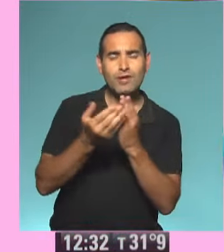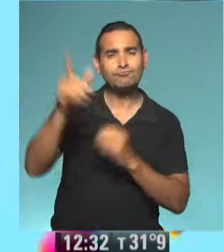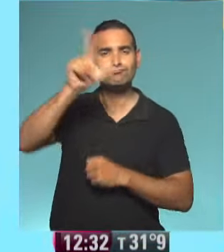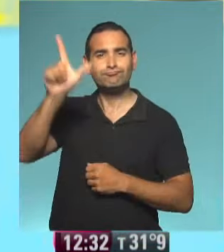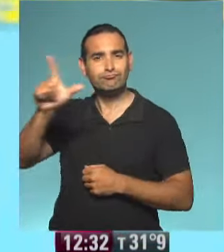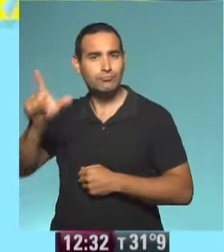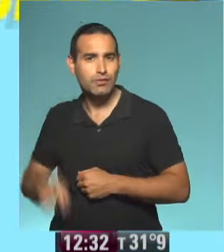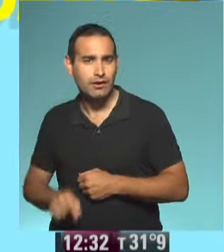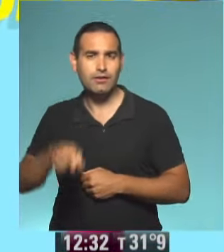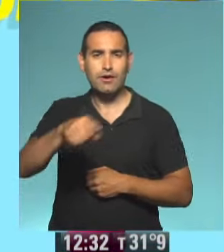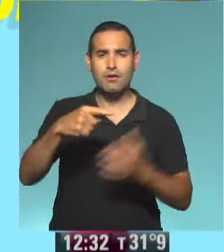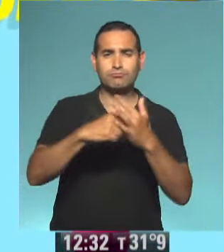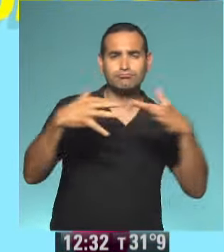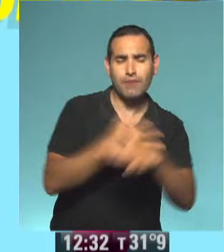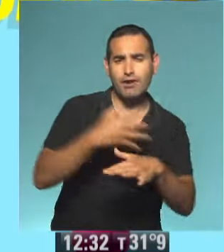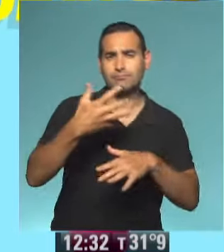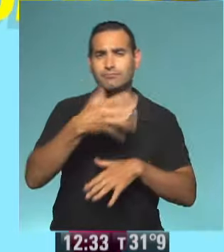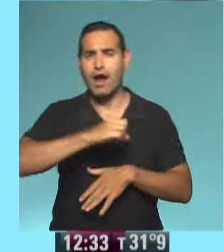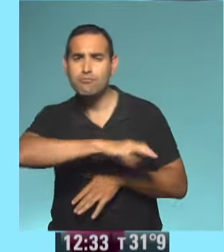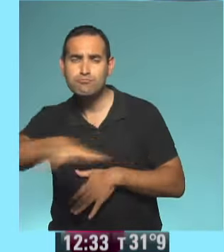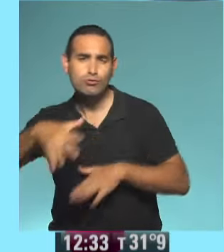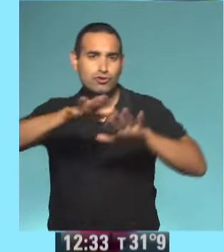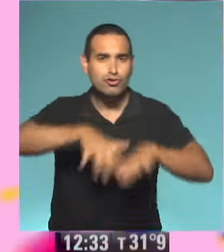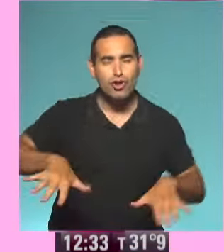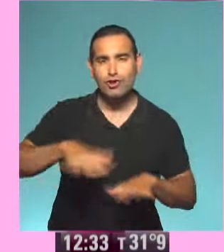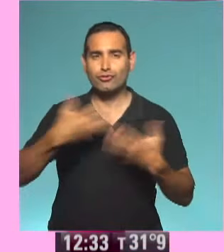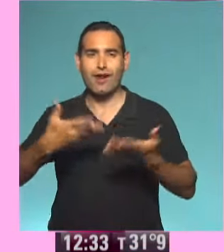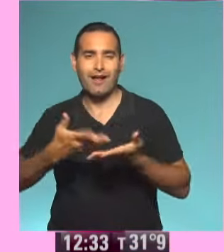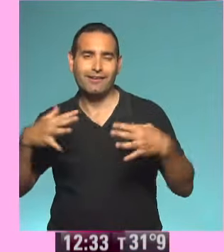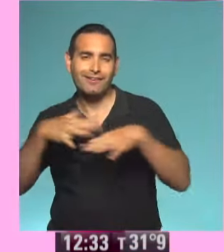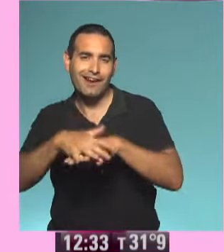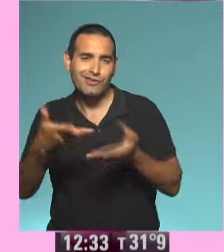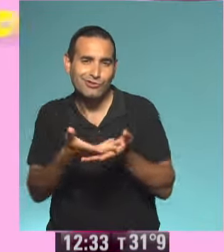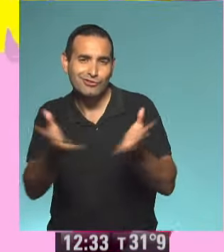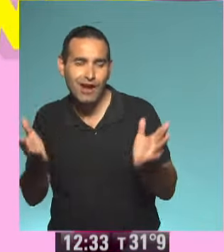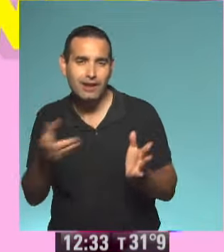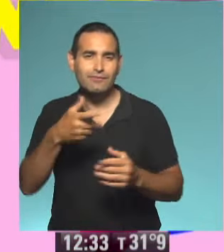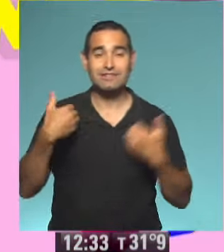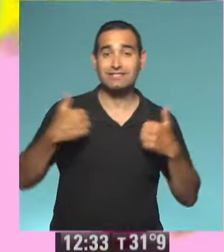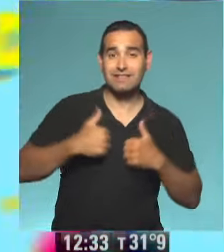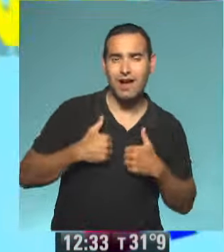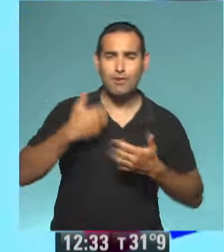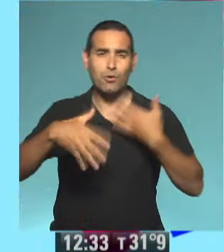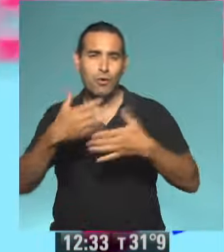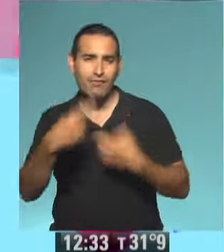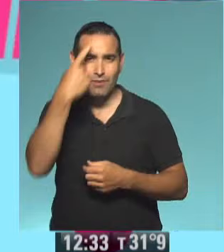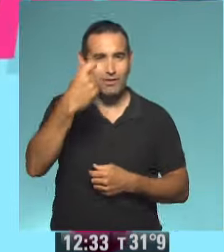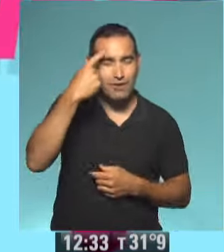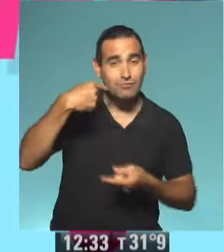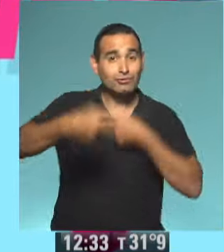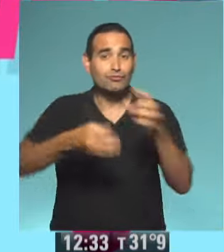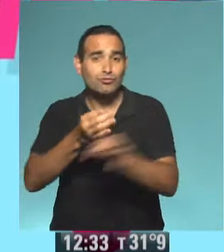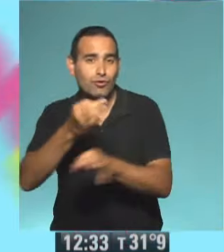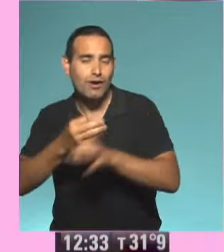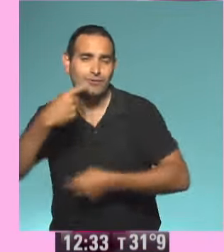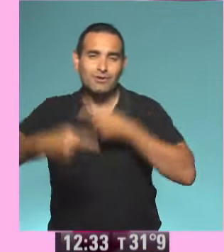de sectores urbanos y rurales, chicos y chicas a través de las redes sociales, y docentes con zambas aprendiendo y jugando, seguimos educando,